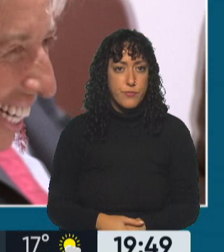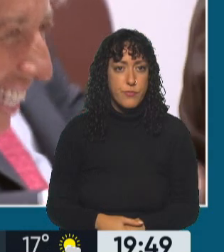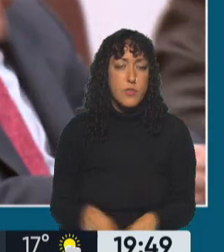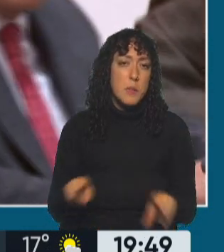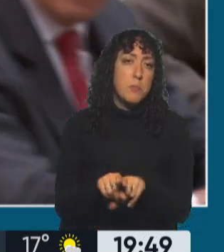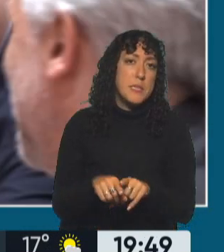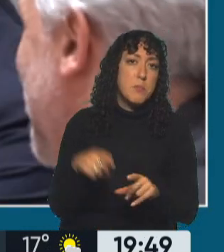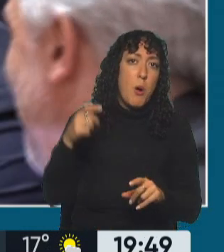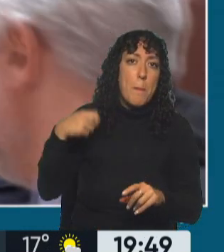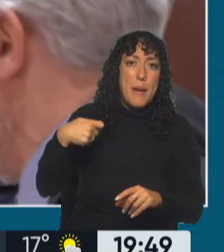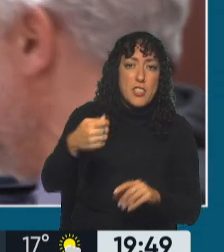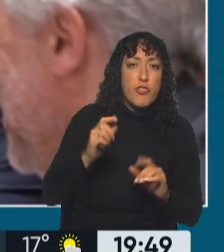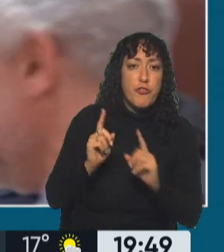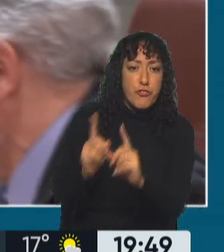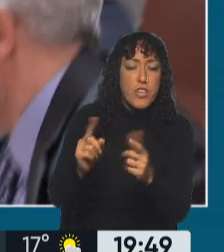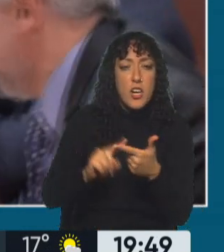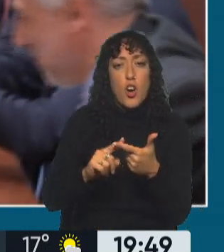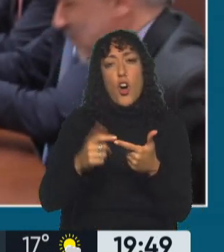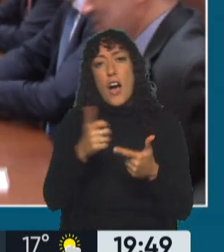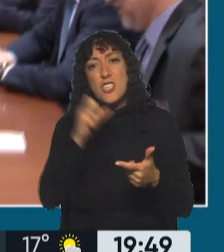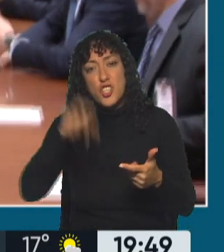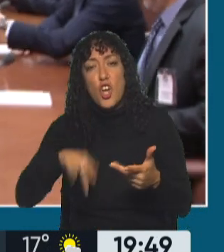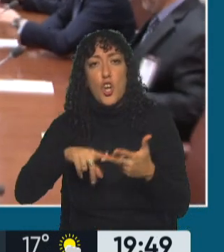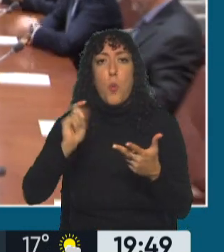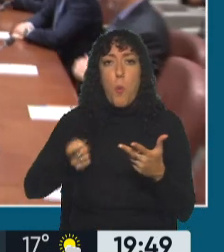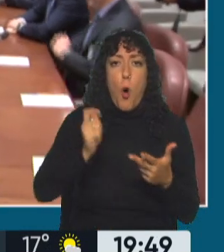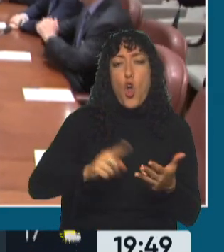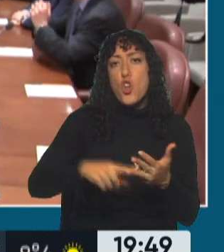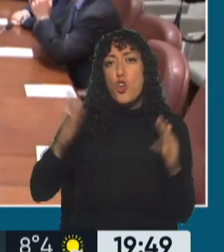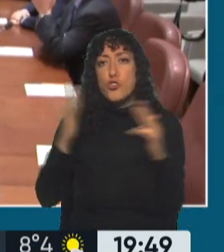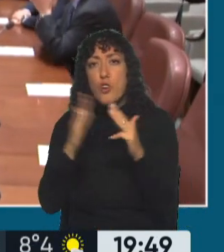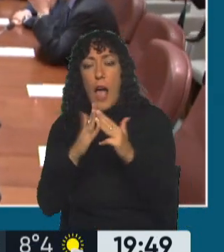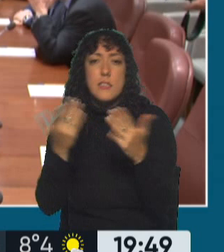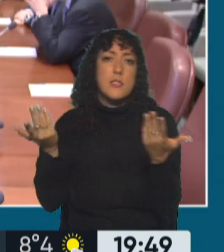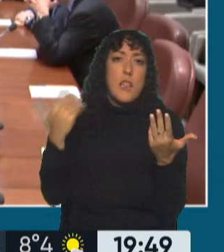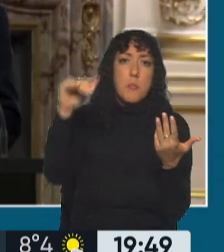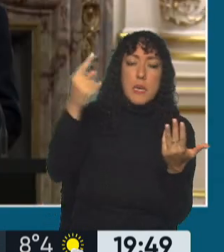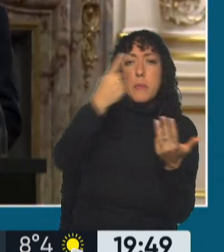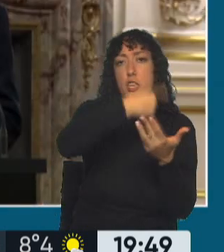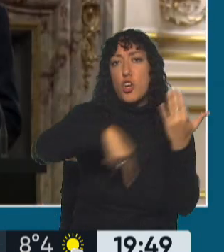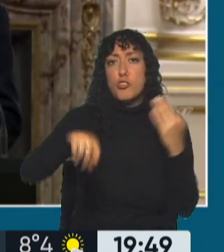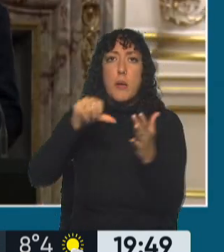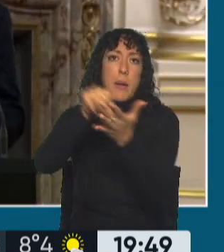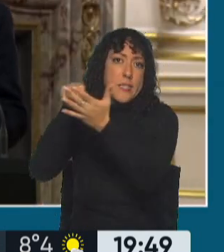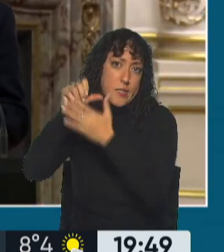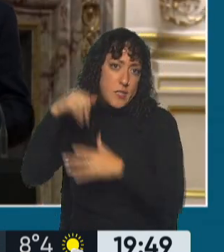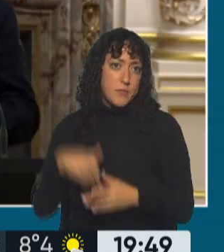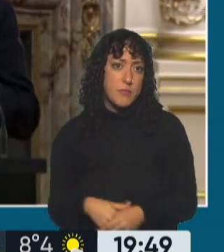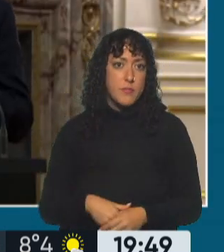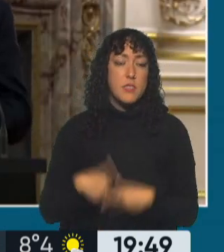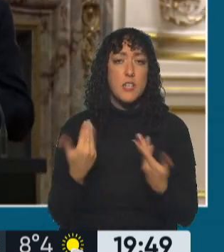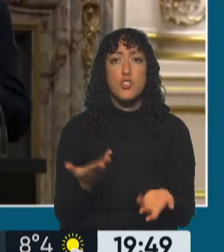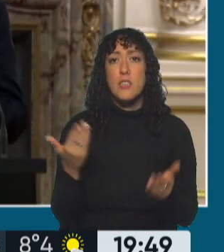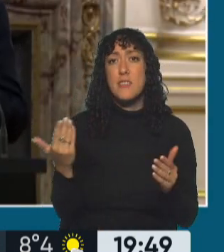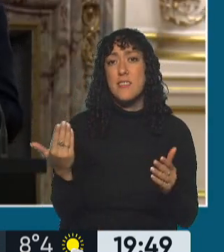plazos fijos en el exterior, compra de acciones, de bonos, propiedades. Por lo tanto, lo que hay es fuga de capitales.